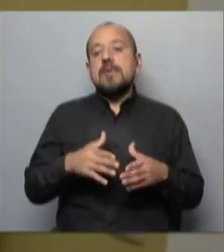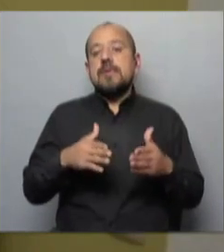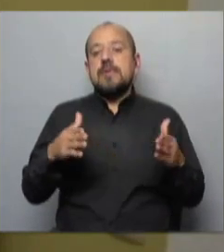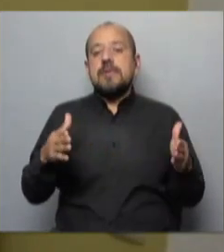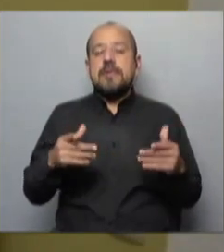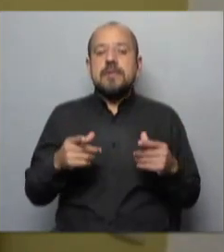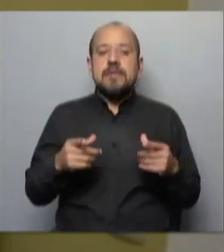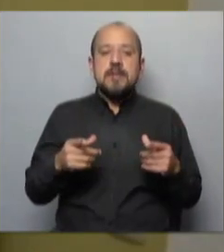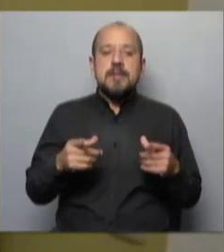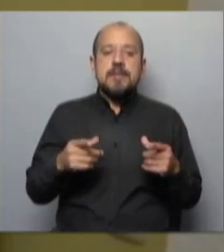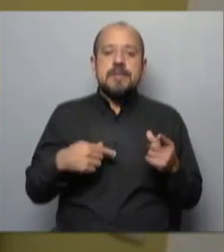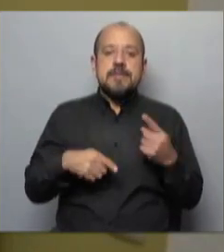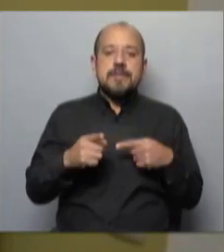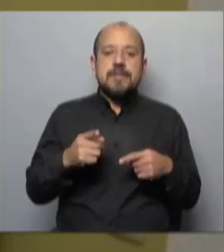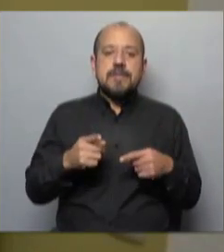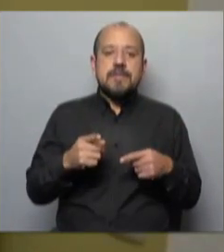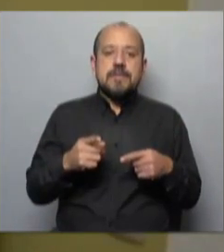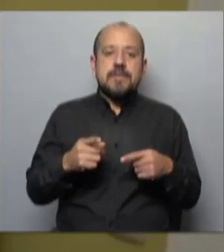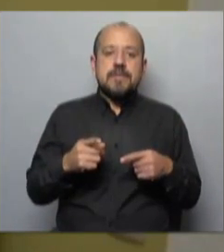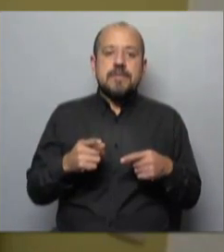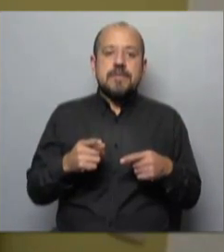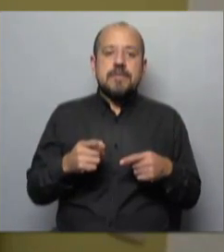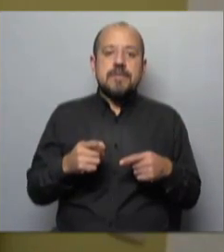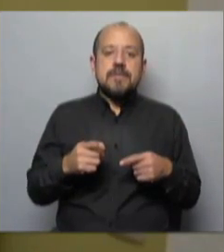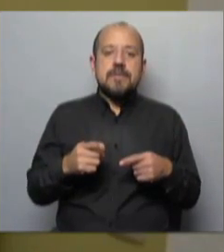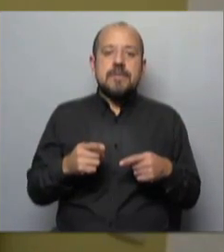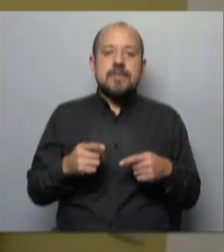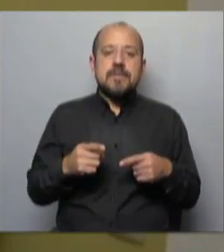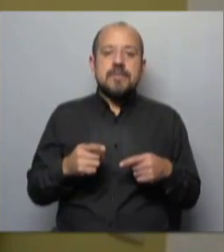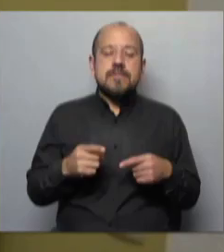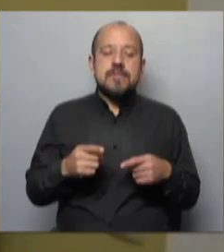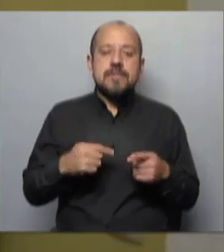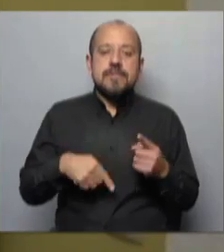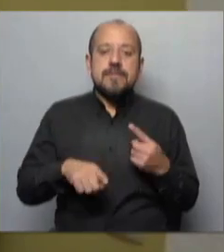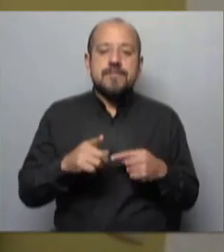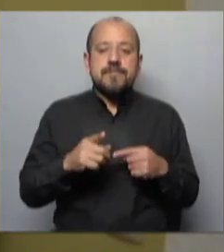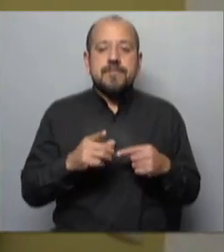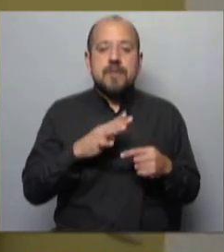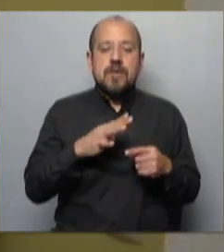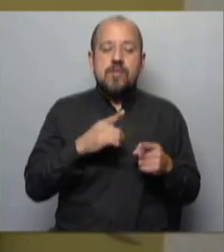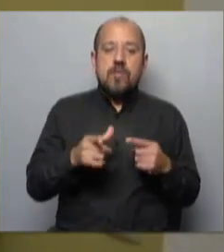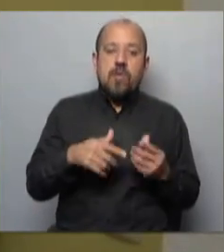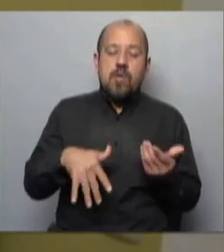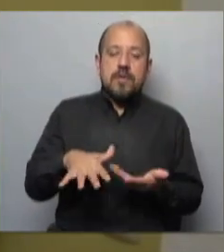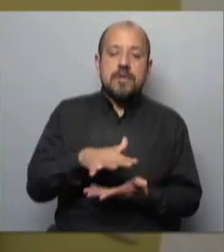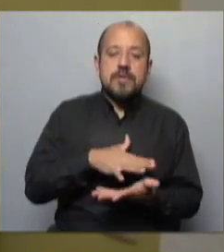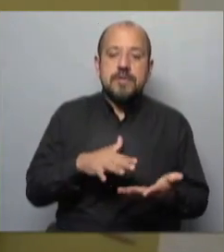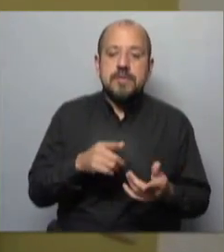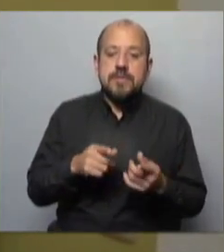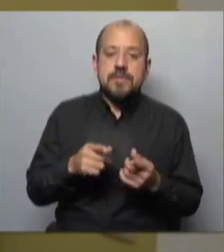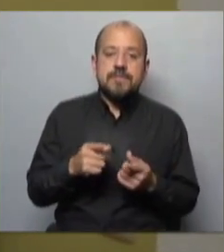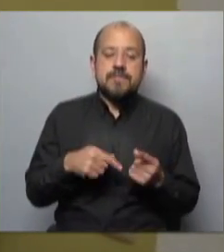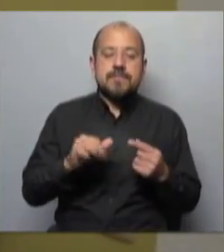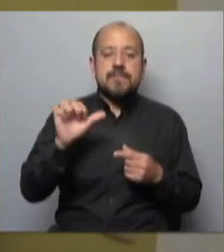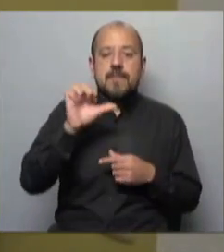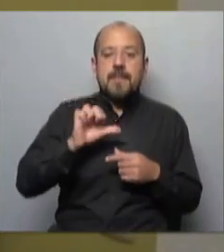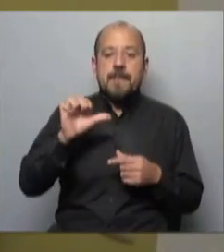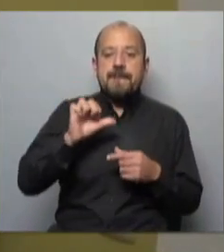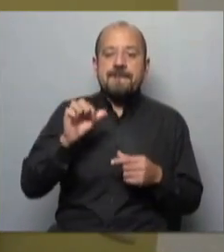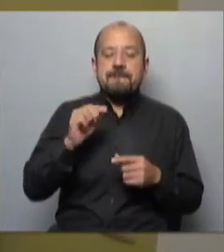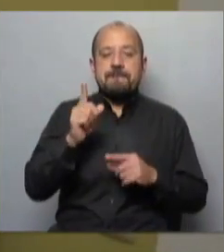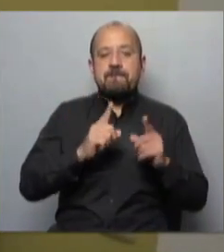diversificar sus fuentes de ingresos probablemente nos encontremos ante un panorama donde estas empresas